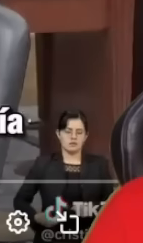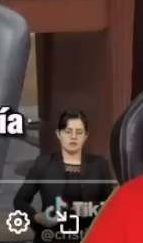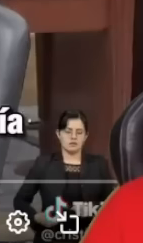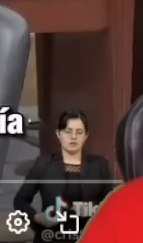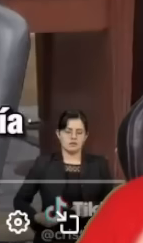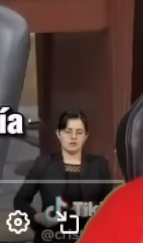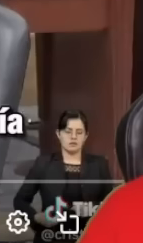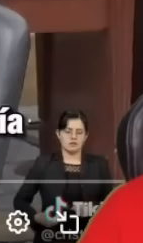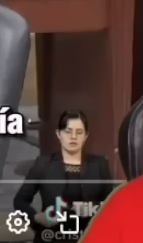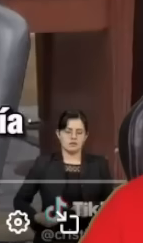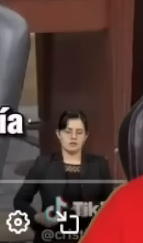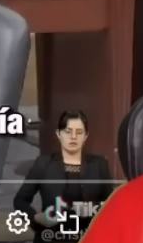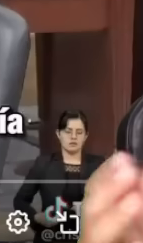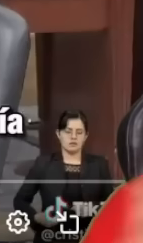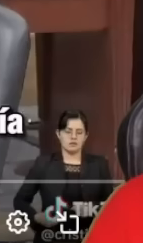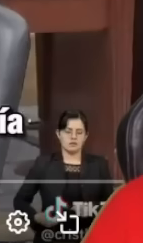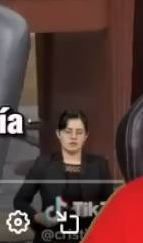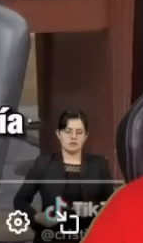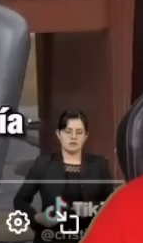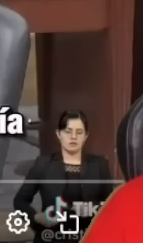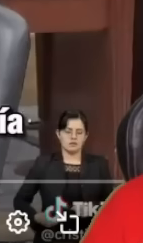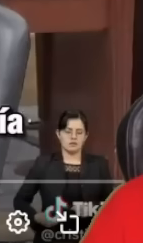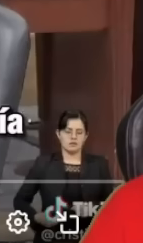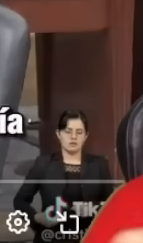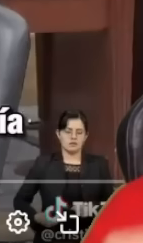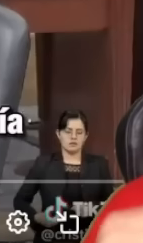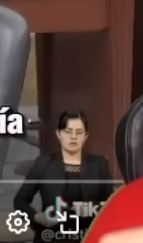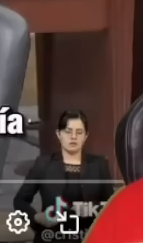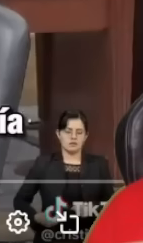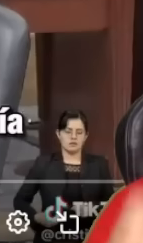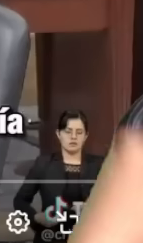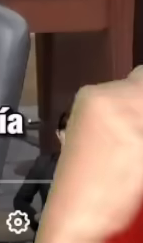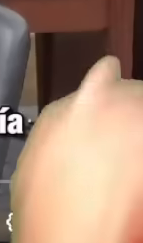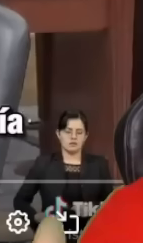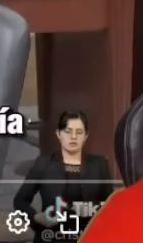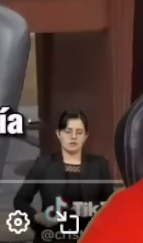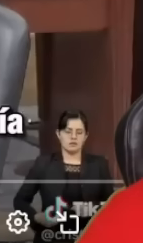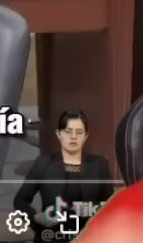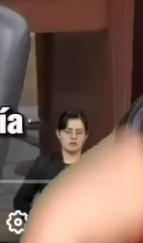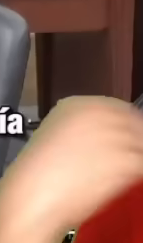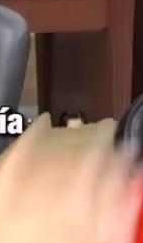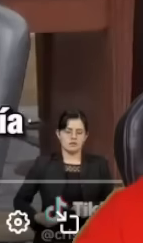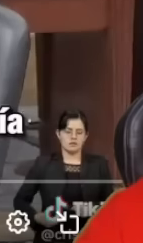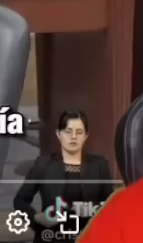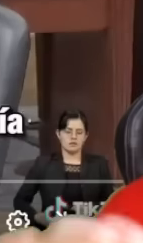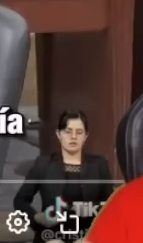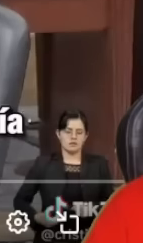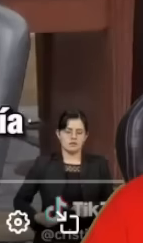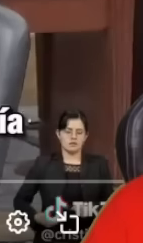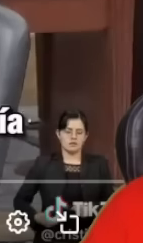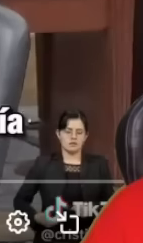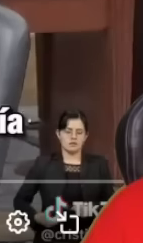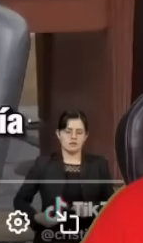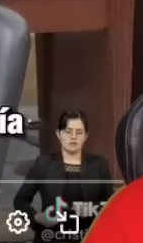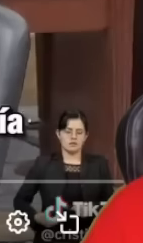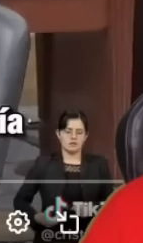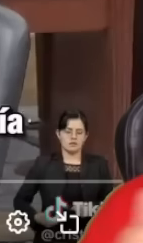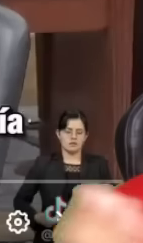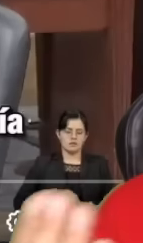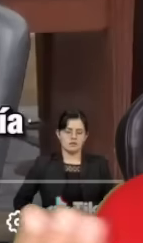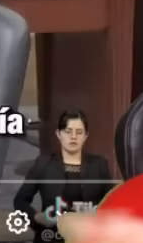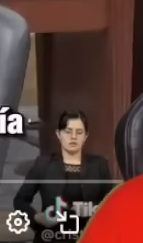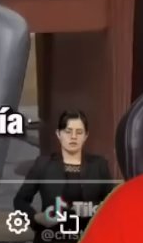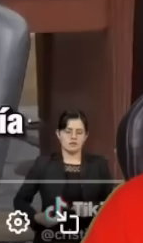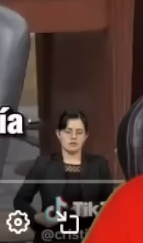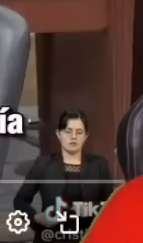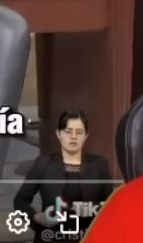ellos o sea tranquilamente vienen y le van a decir al INE qué hacer cómo hacer y todo el